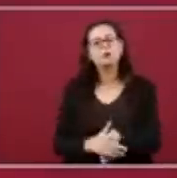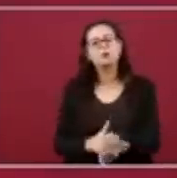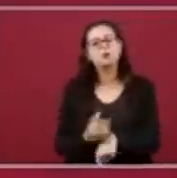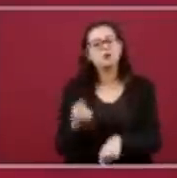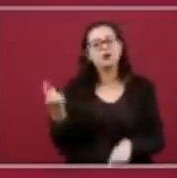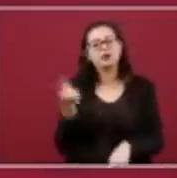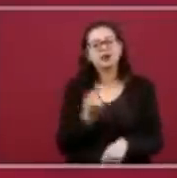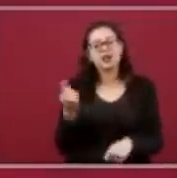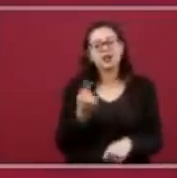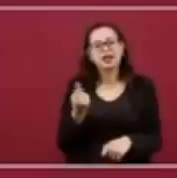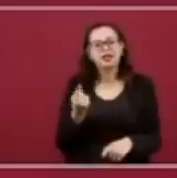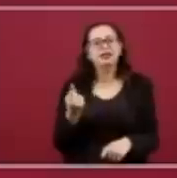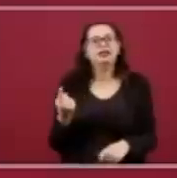vamos a decirlo